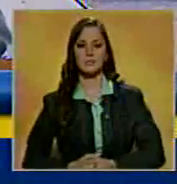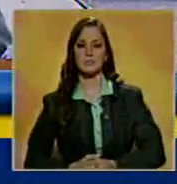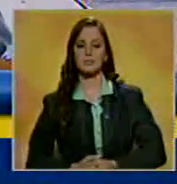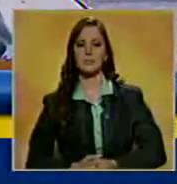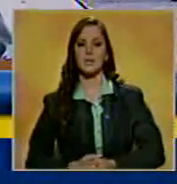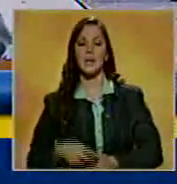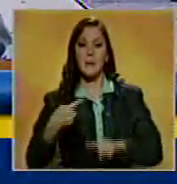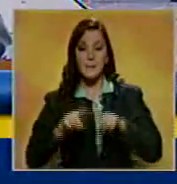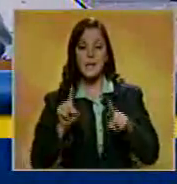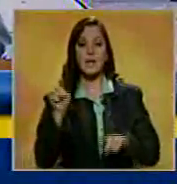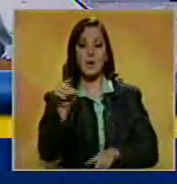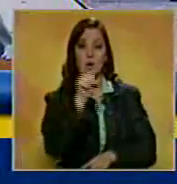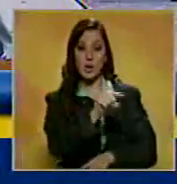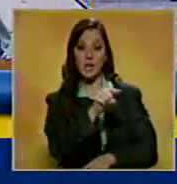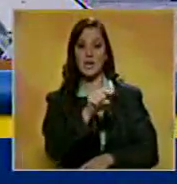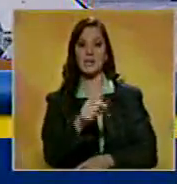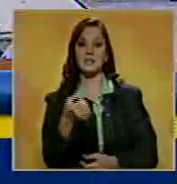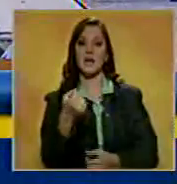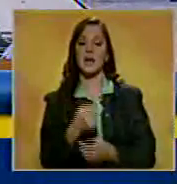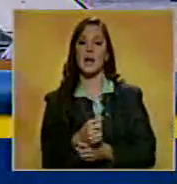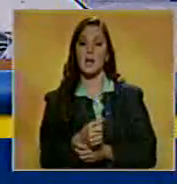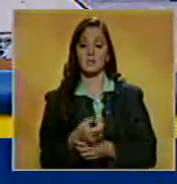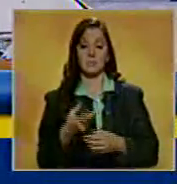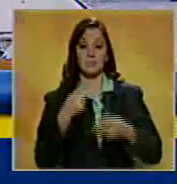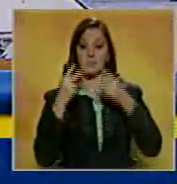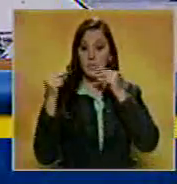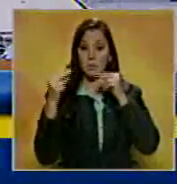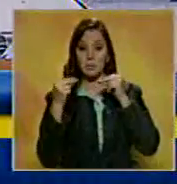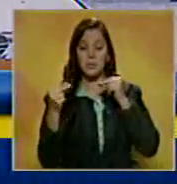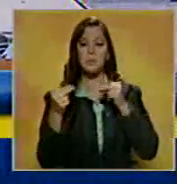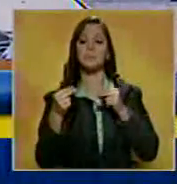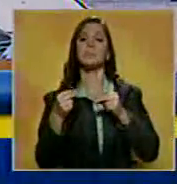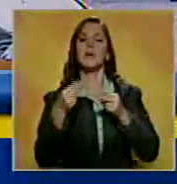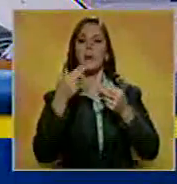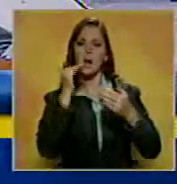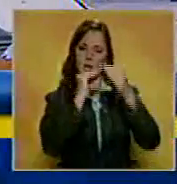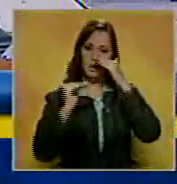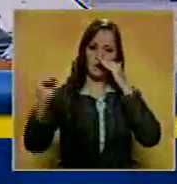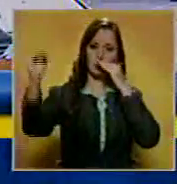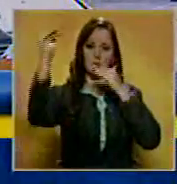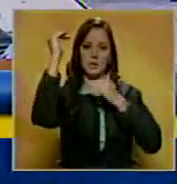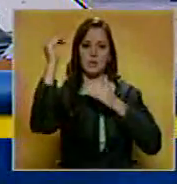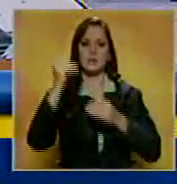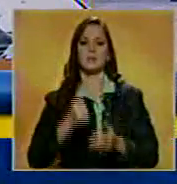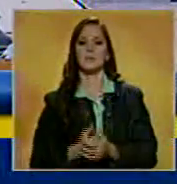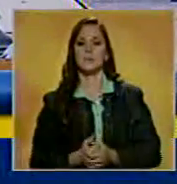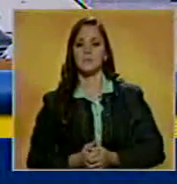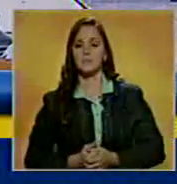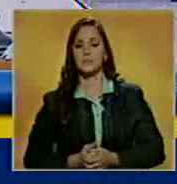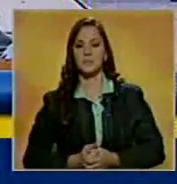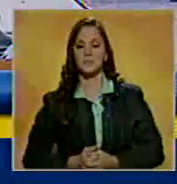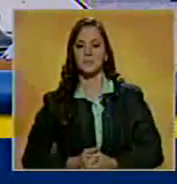Pero esa diplomacia y esa política de altura que ha asumido el gobierno bolivariano de Venezuela